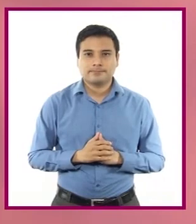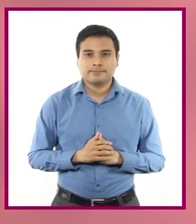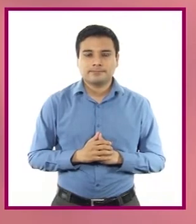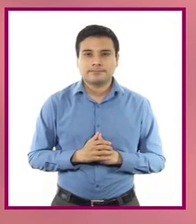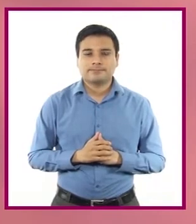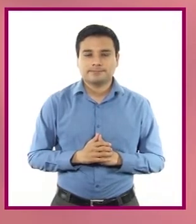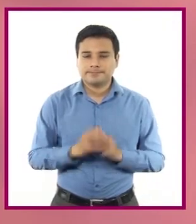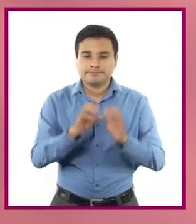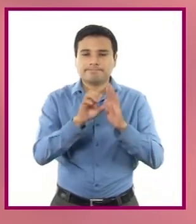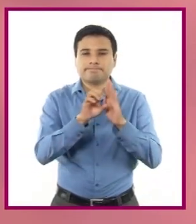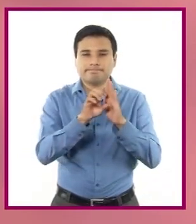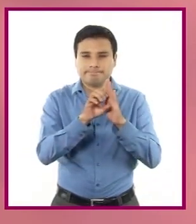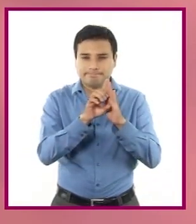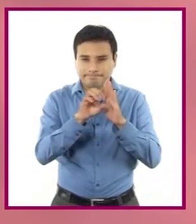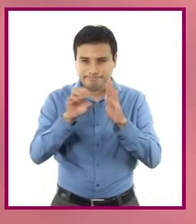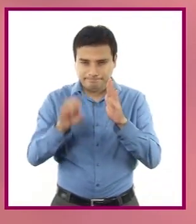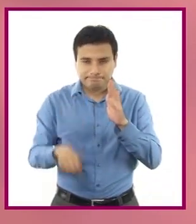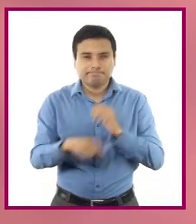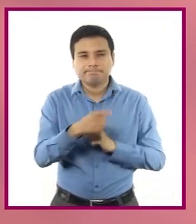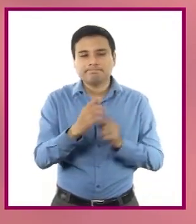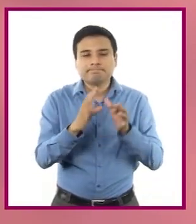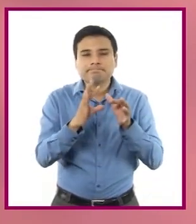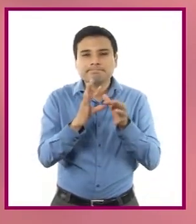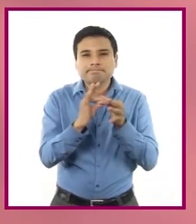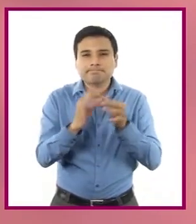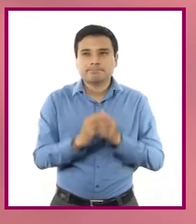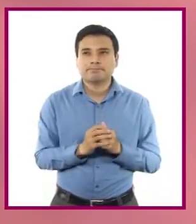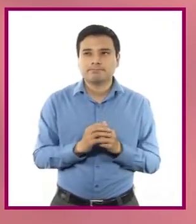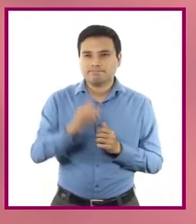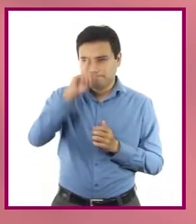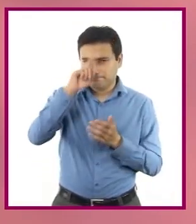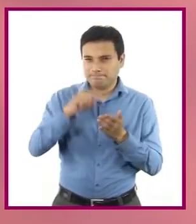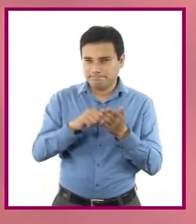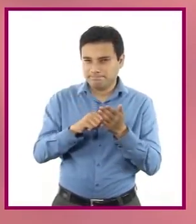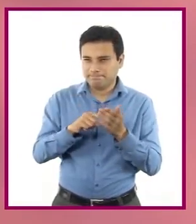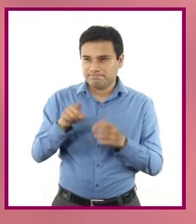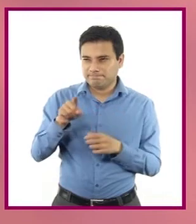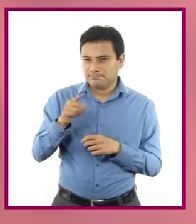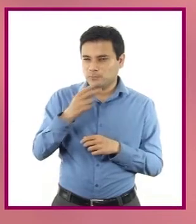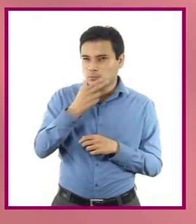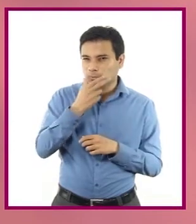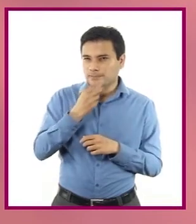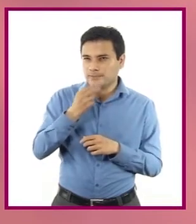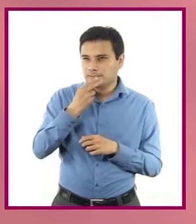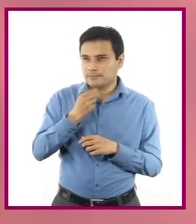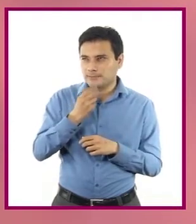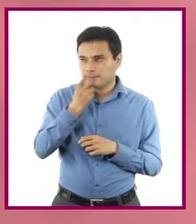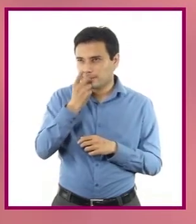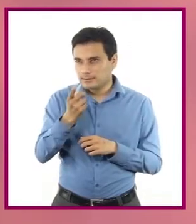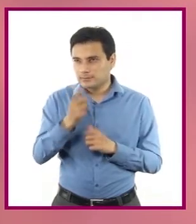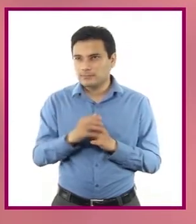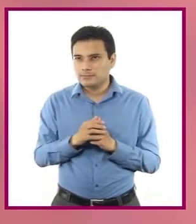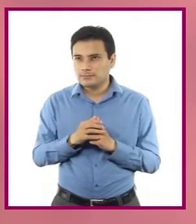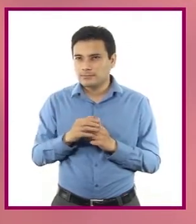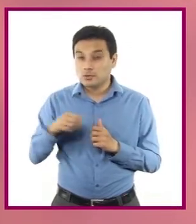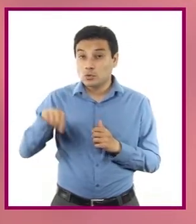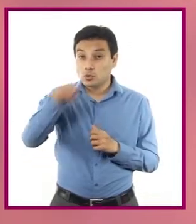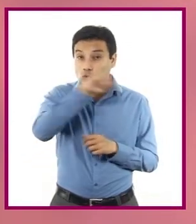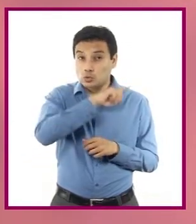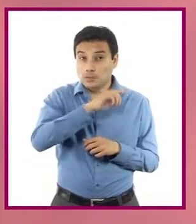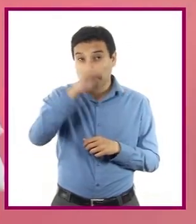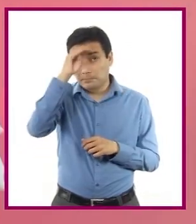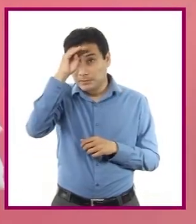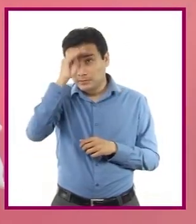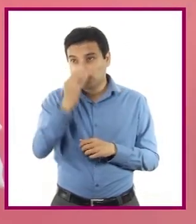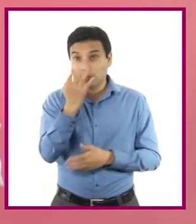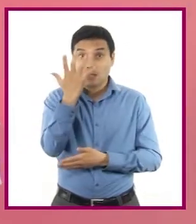¿Qué pensarías? Creo que el doctor Jorge Schnupp se opone a que solo pensemos en la recuperación de la